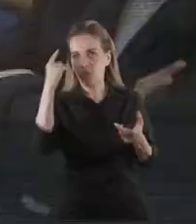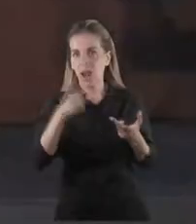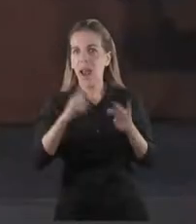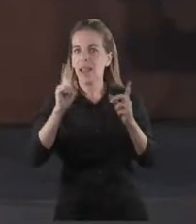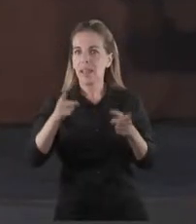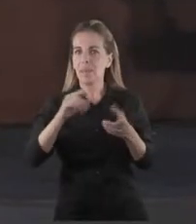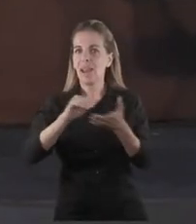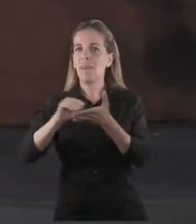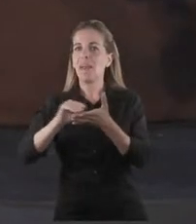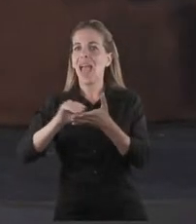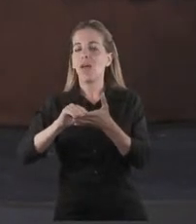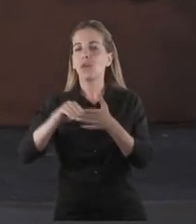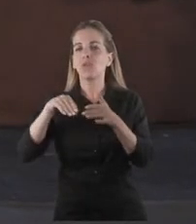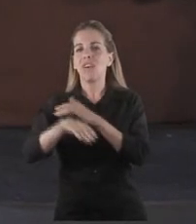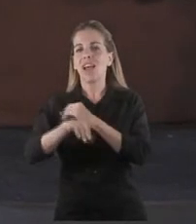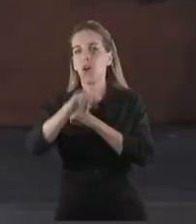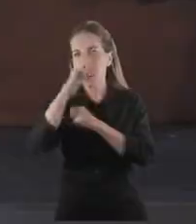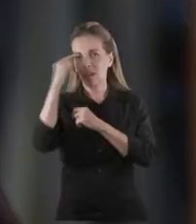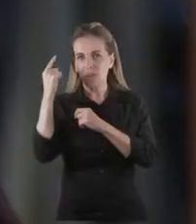Nación,